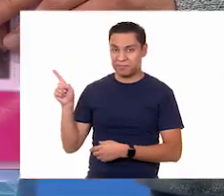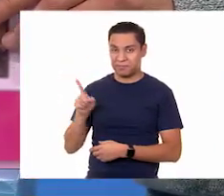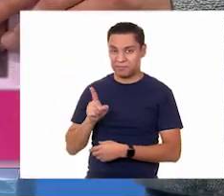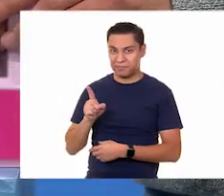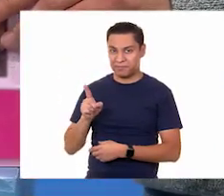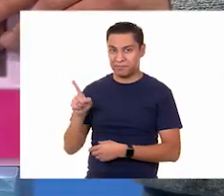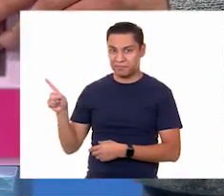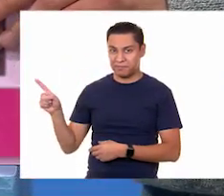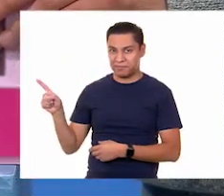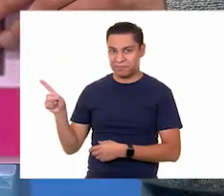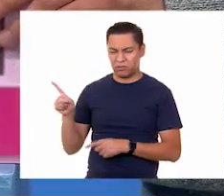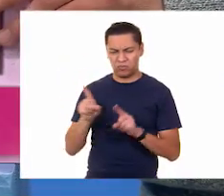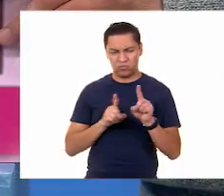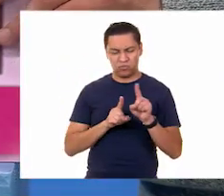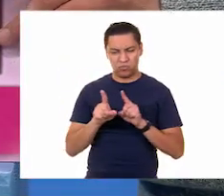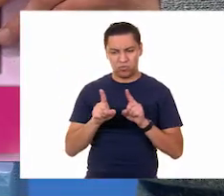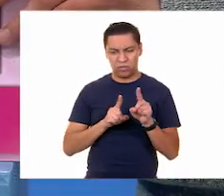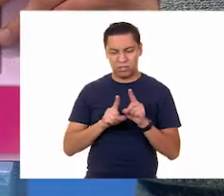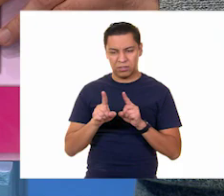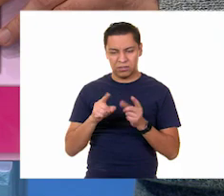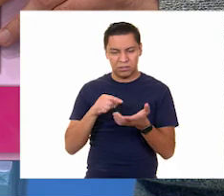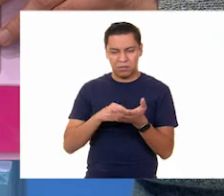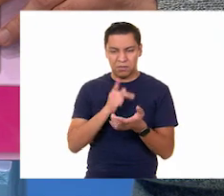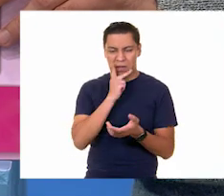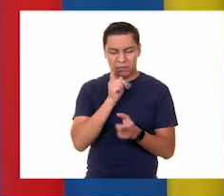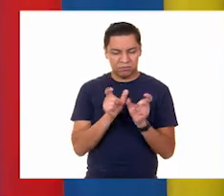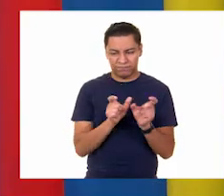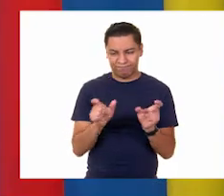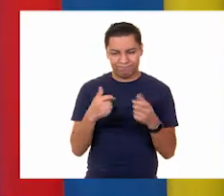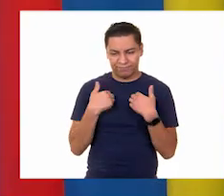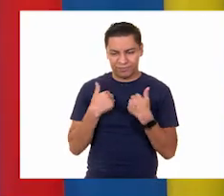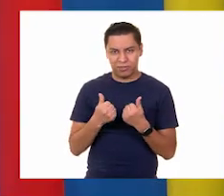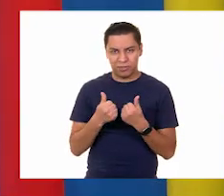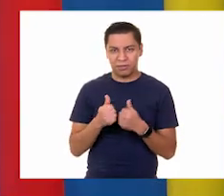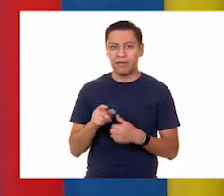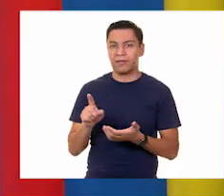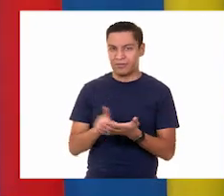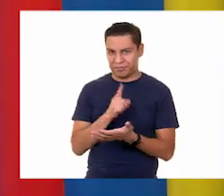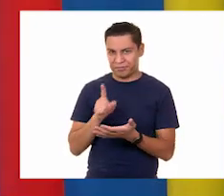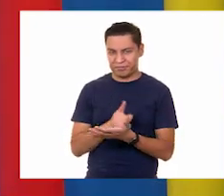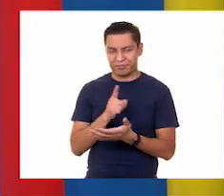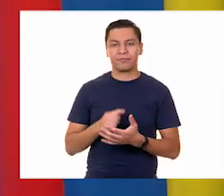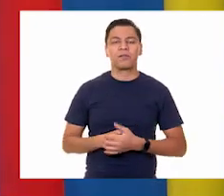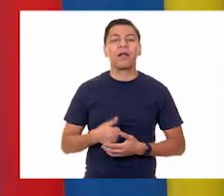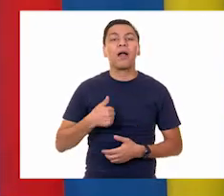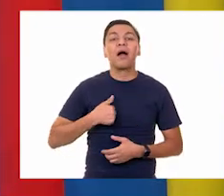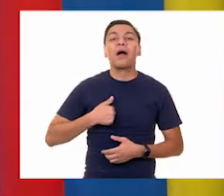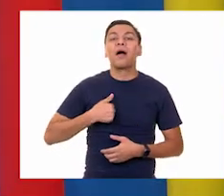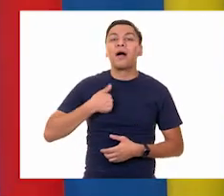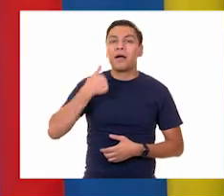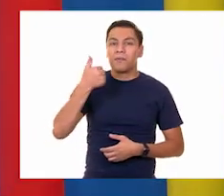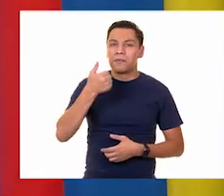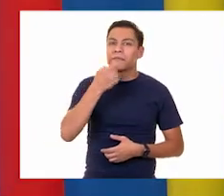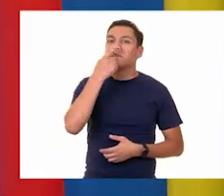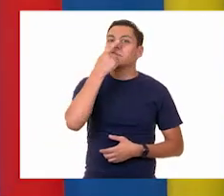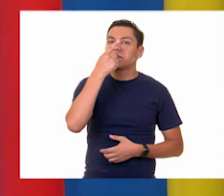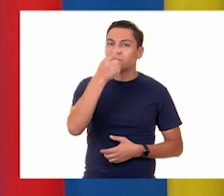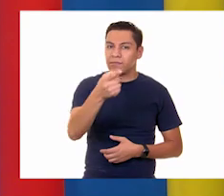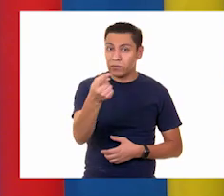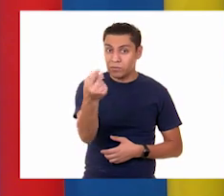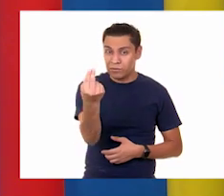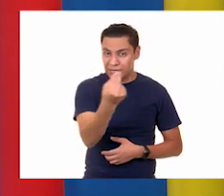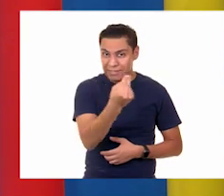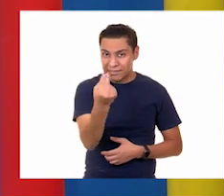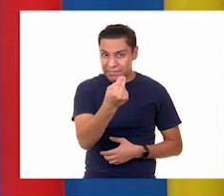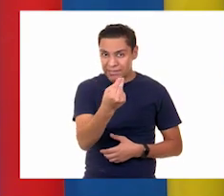que les vayan surgiendo. Exactamente, perfecto. Bueno, aprovecho para recordarles que si necesitan o se